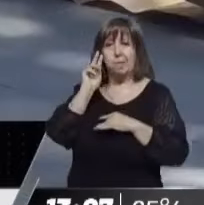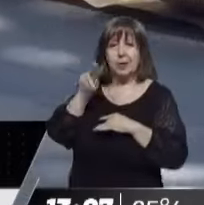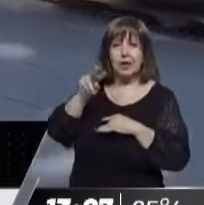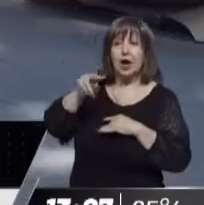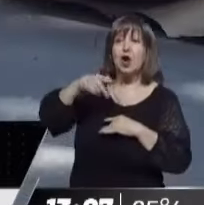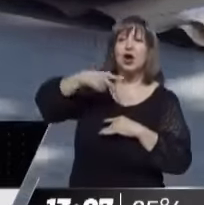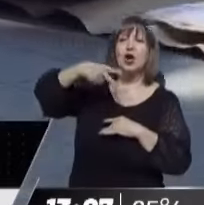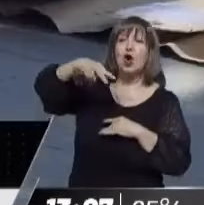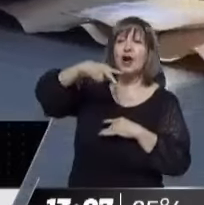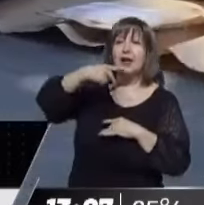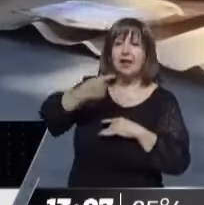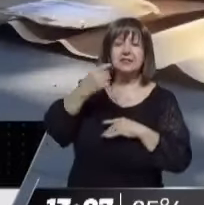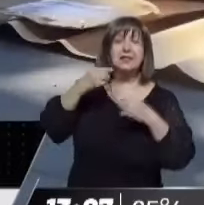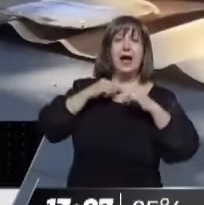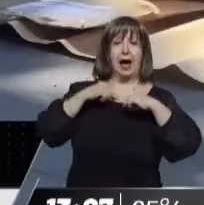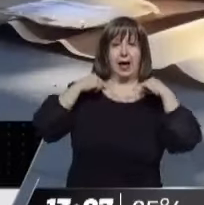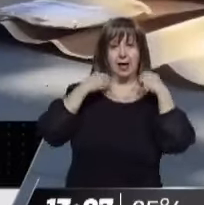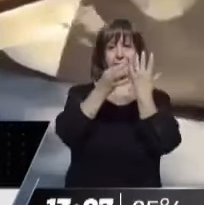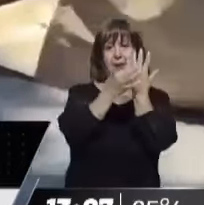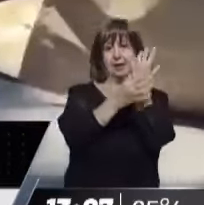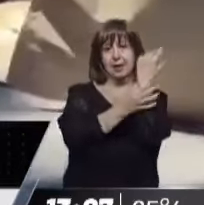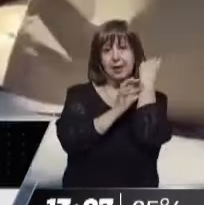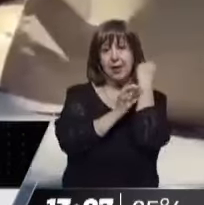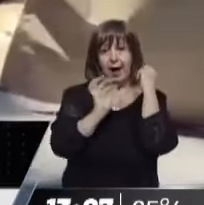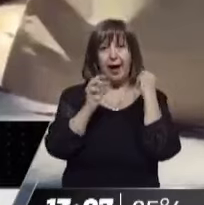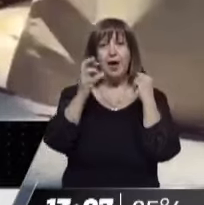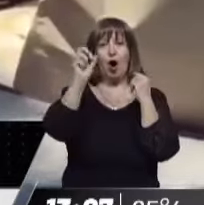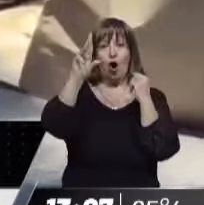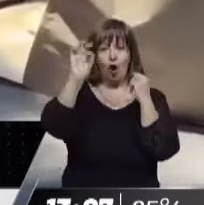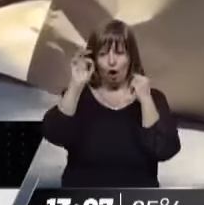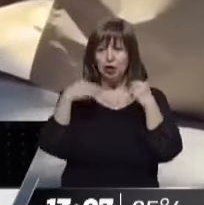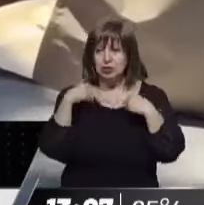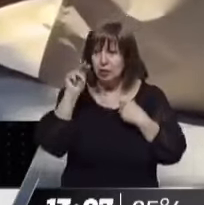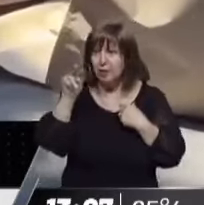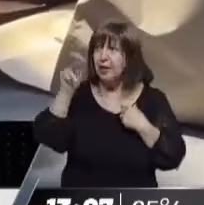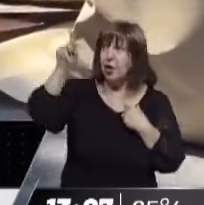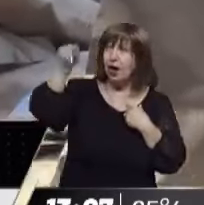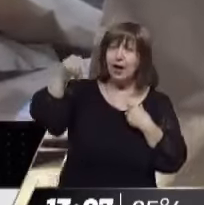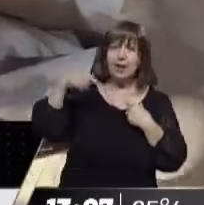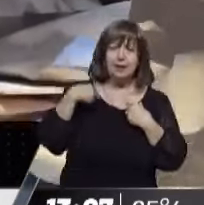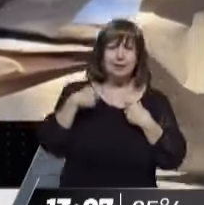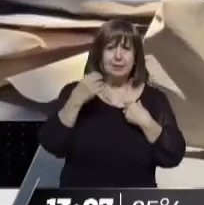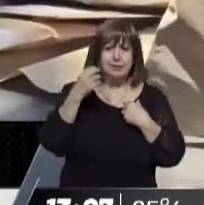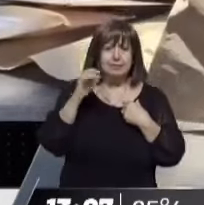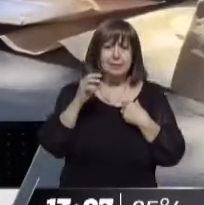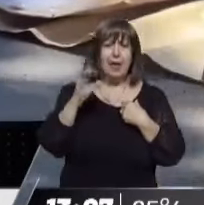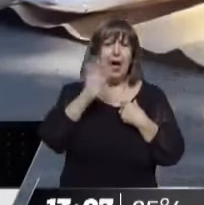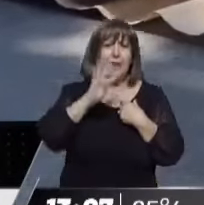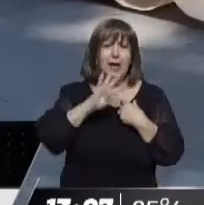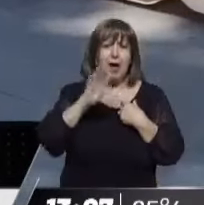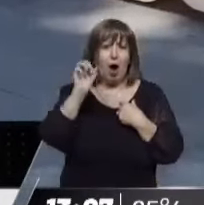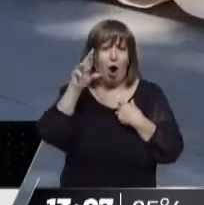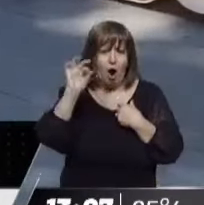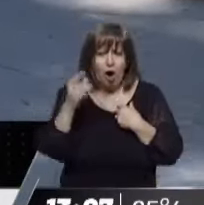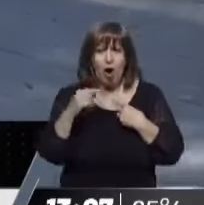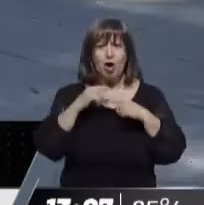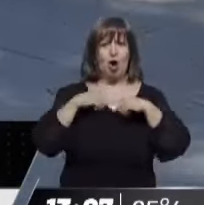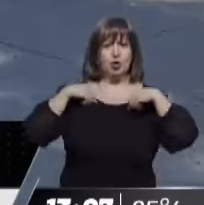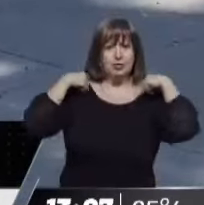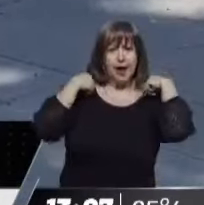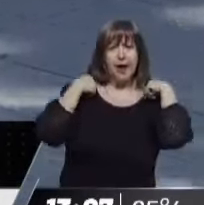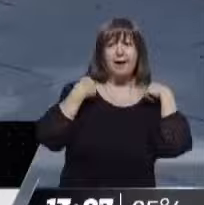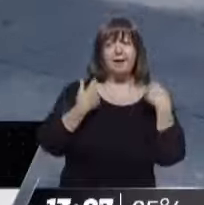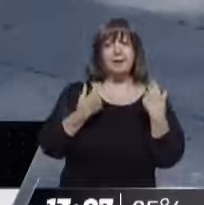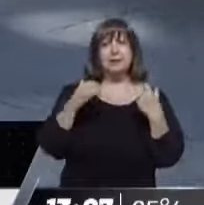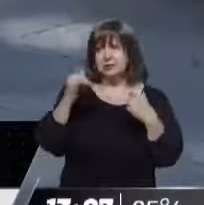directamente todo en la vereda. Claro. Sí, ¿cuál es? ¿No es? Ahí están las joyas en el suelo, se ven, no sé si son de oro esos collares. Sí, eso,